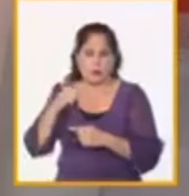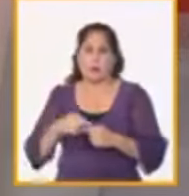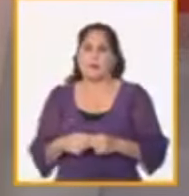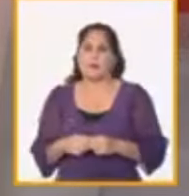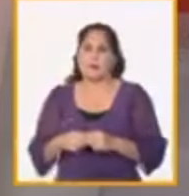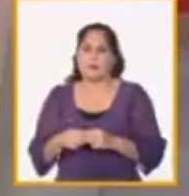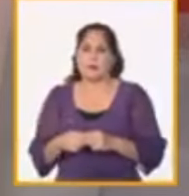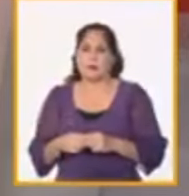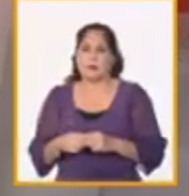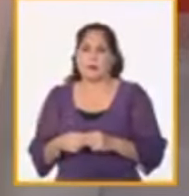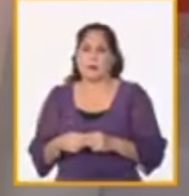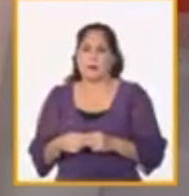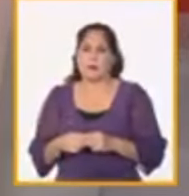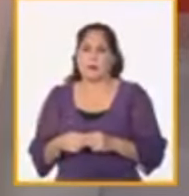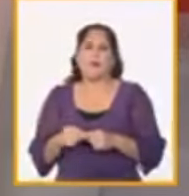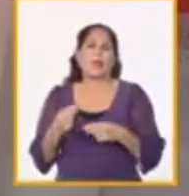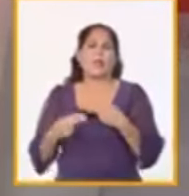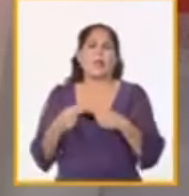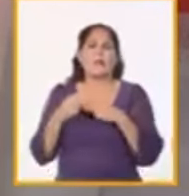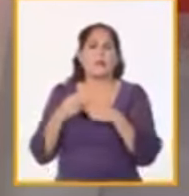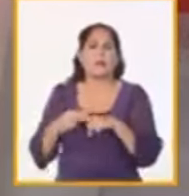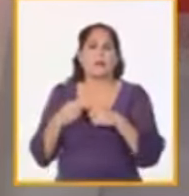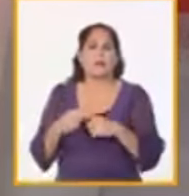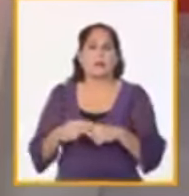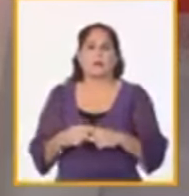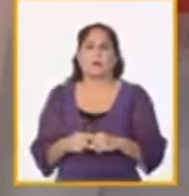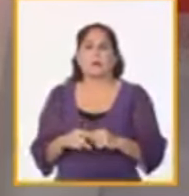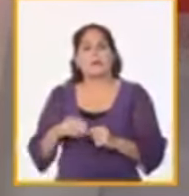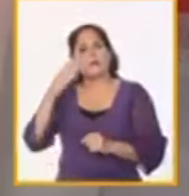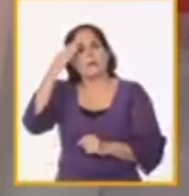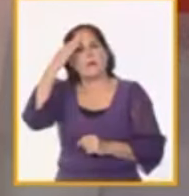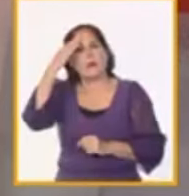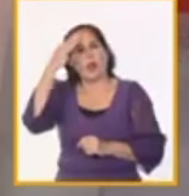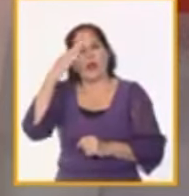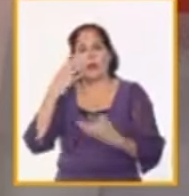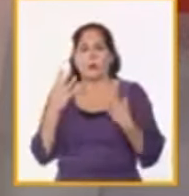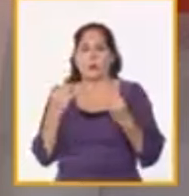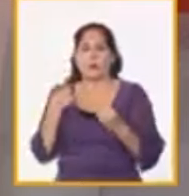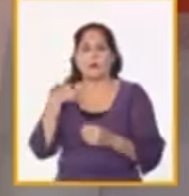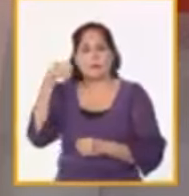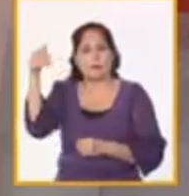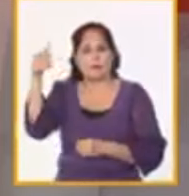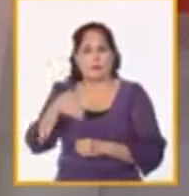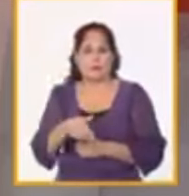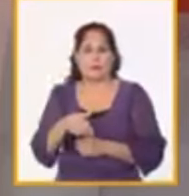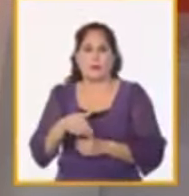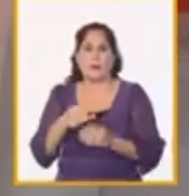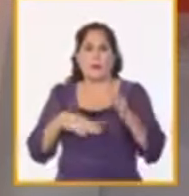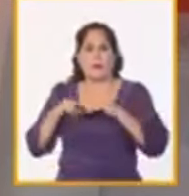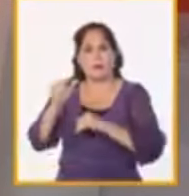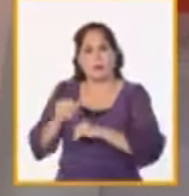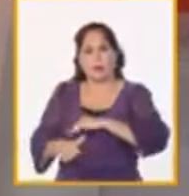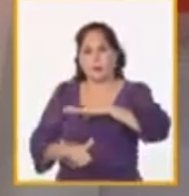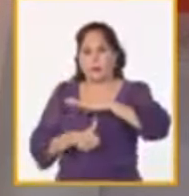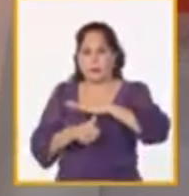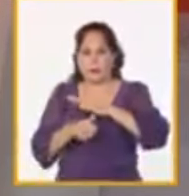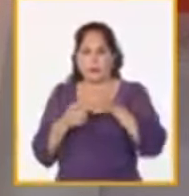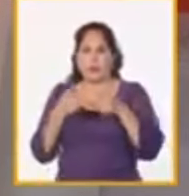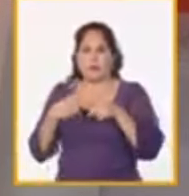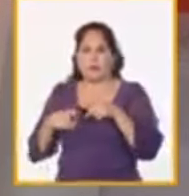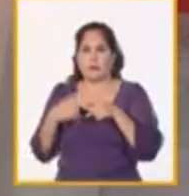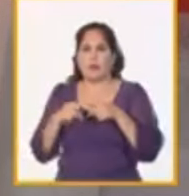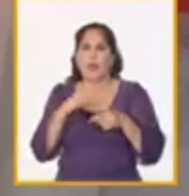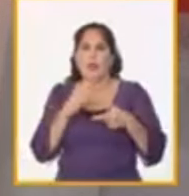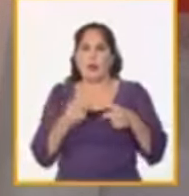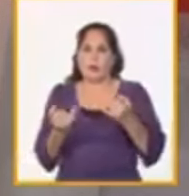que tenemos en el país y lo que se está haciendo para resolverlo. Bueno, yo le agradezco muchísimo, presidente del Instituto de Recursos Hidráulicos, toda esta